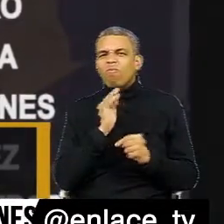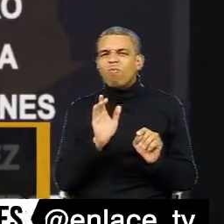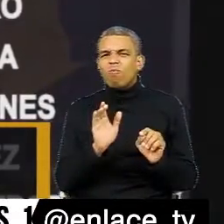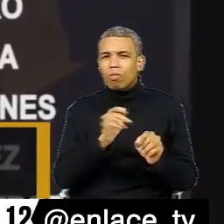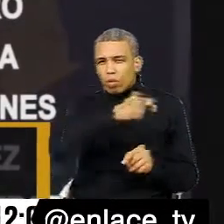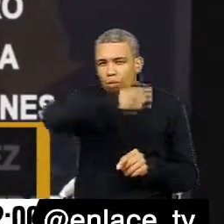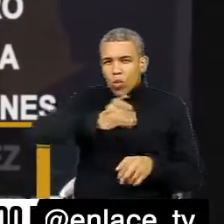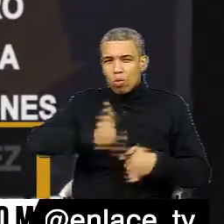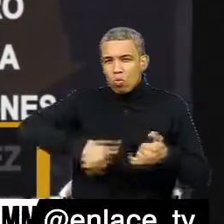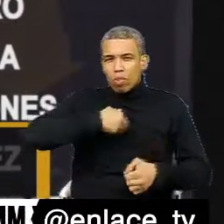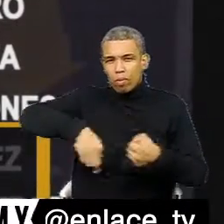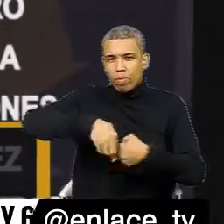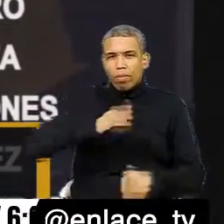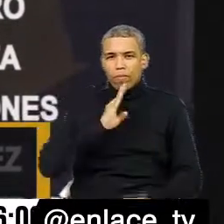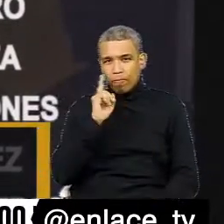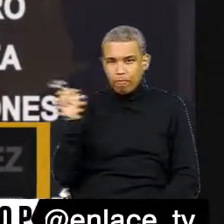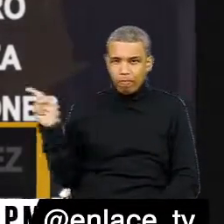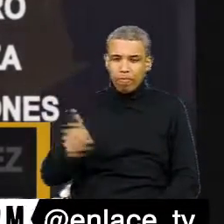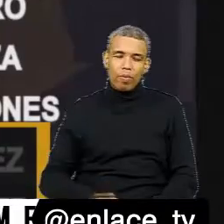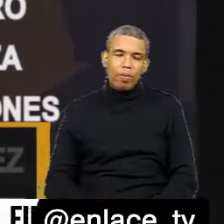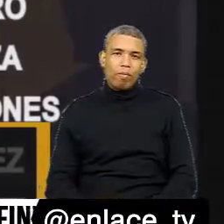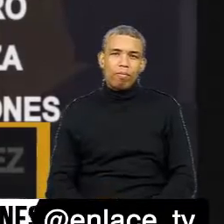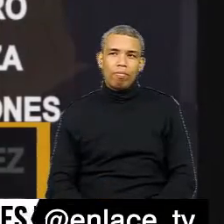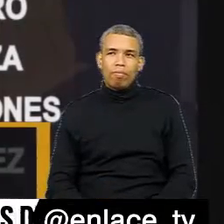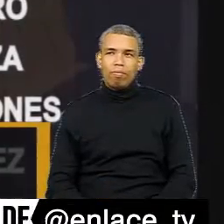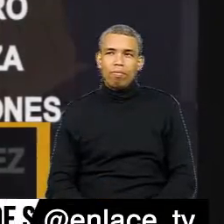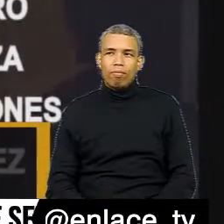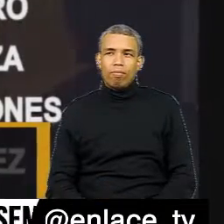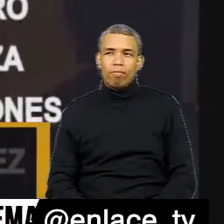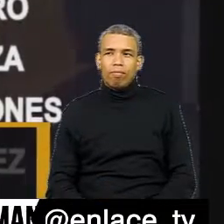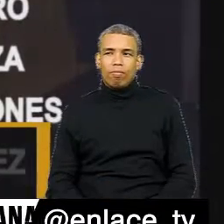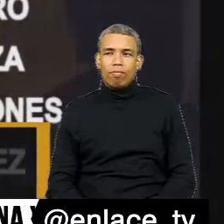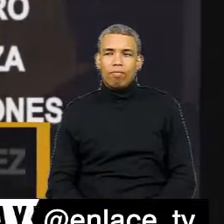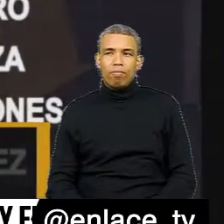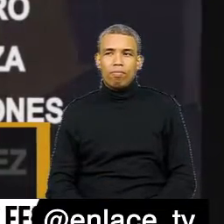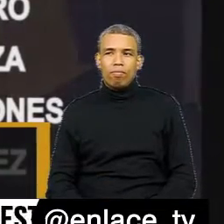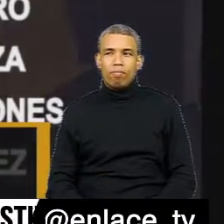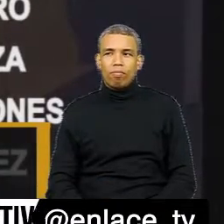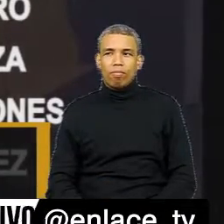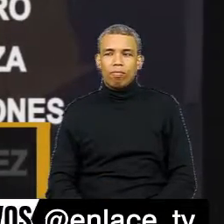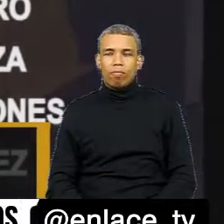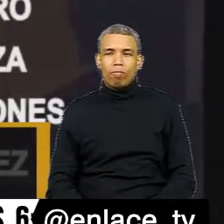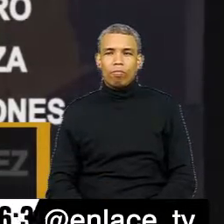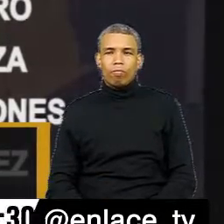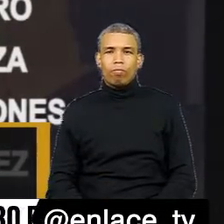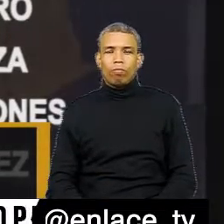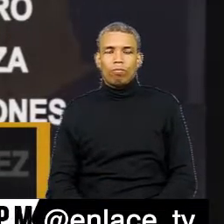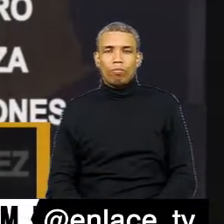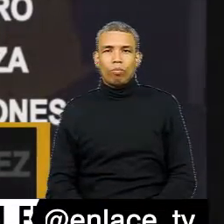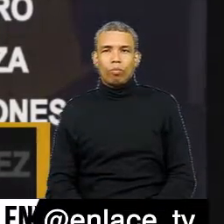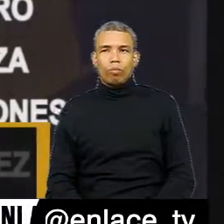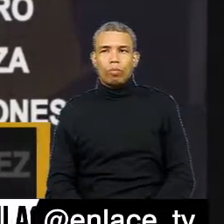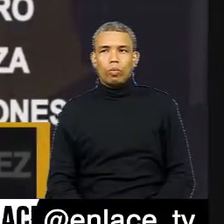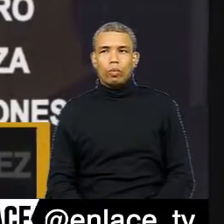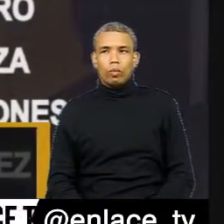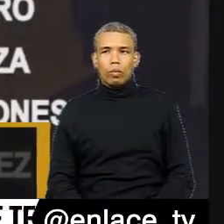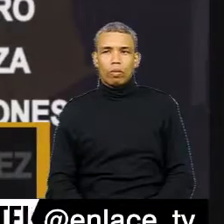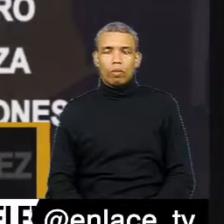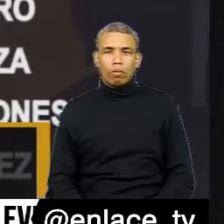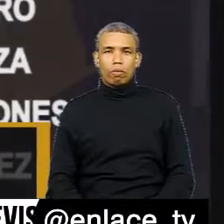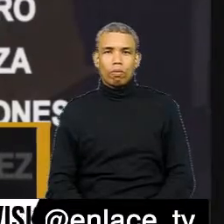Santiago Rodas, Juan Guillermo Arboleda, Pedro Tabima, Harrison Canchimbo, Cristian Flores, Jonathan Ávila, Jason Palacios, Carlos